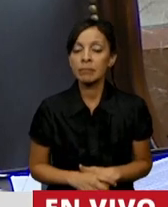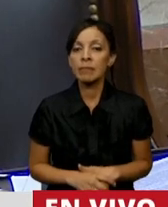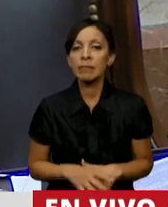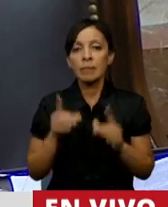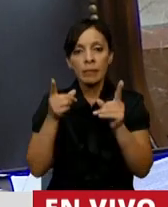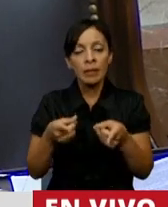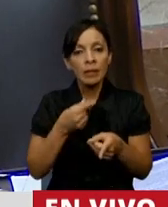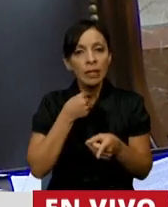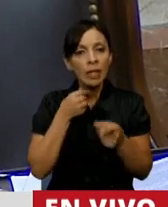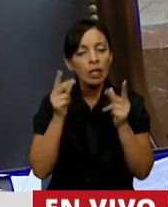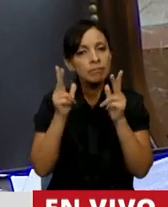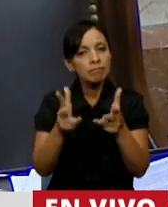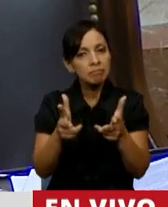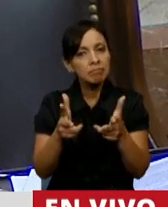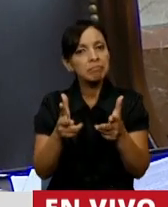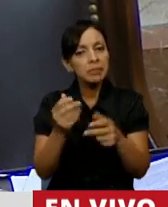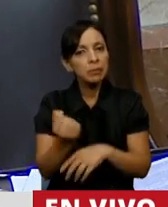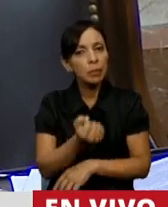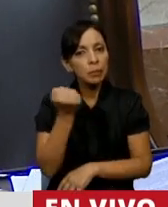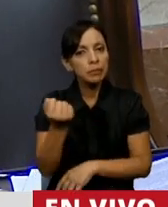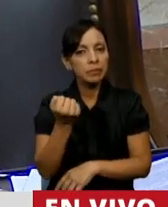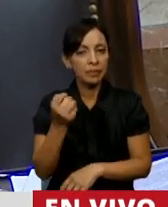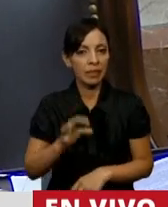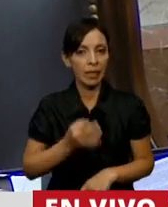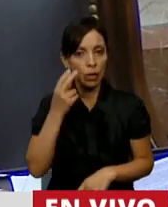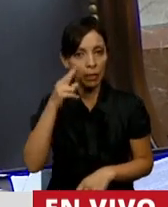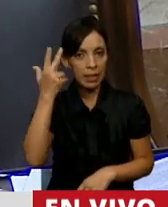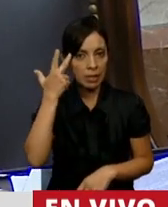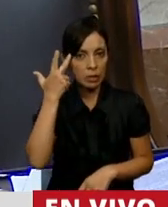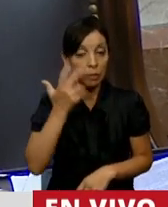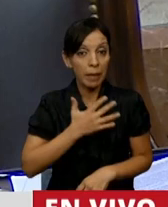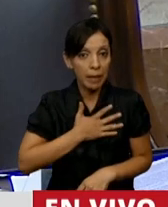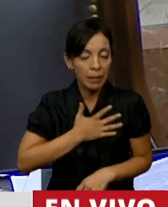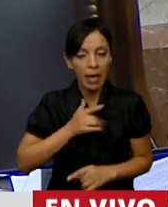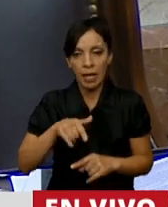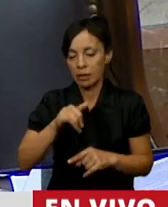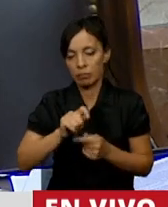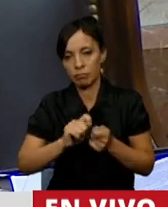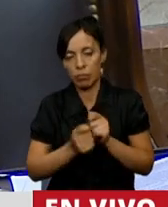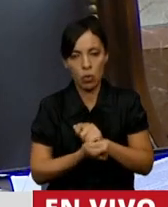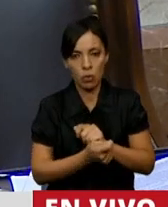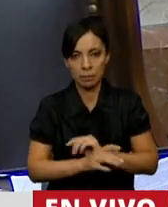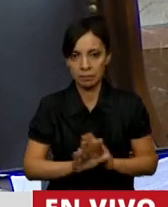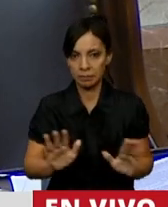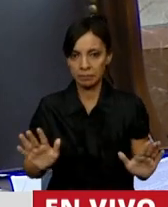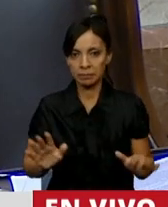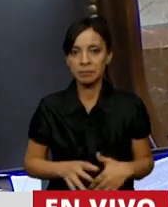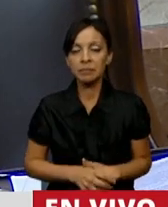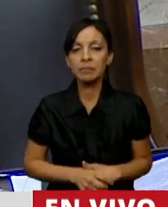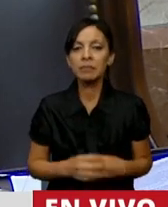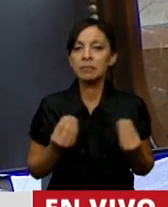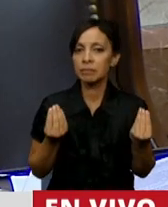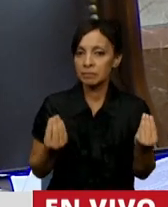También quiero destacar y resaltar lo que fue el 2018, que para mí es un punto de inflexión.